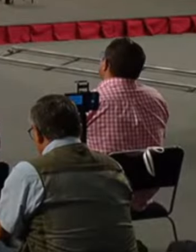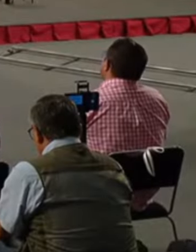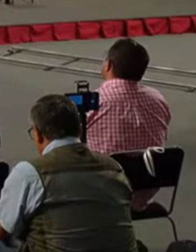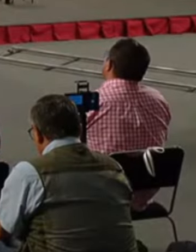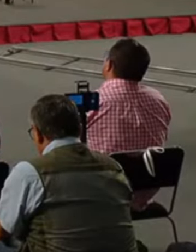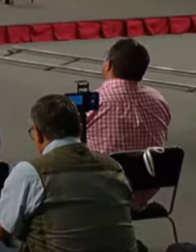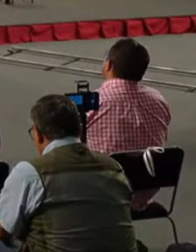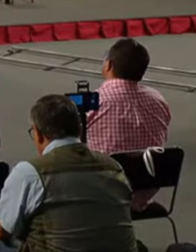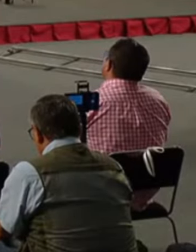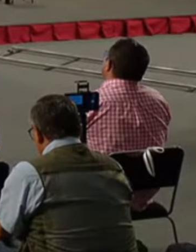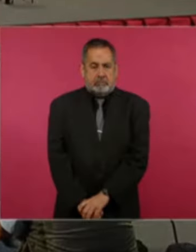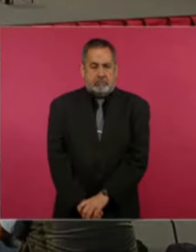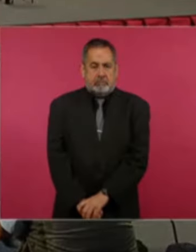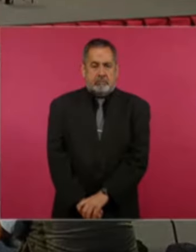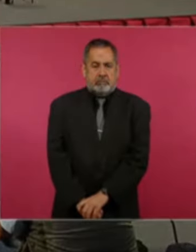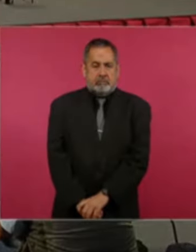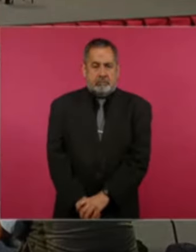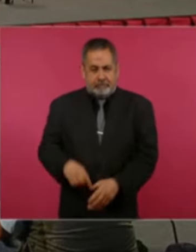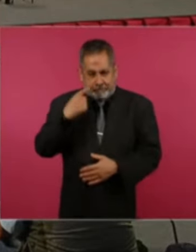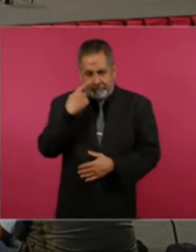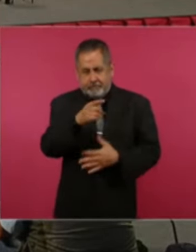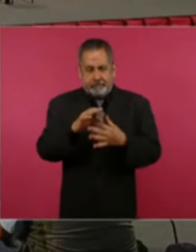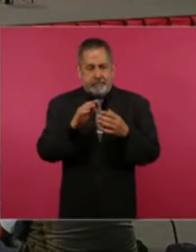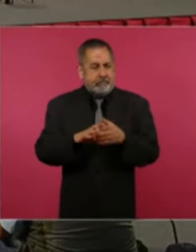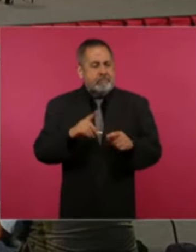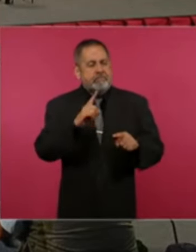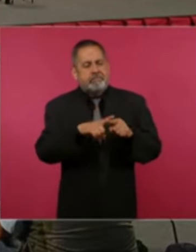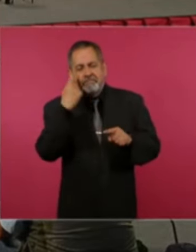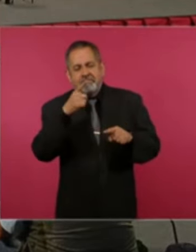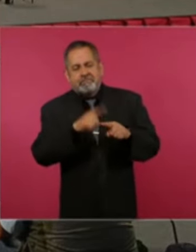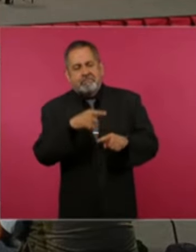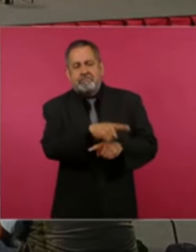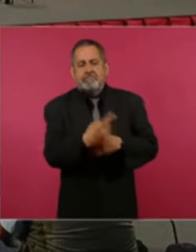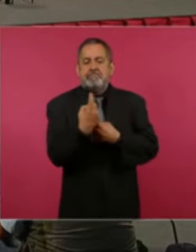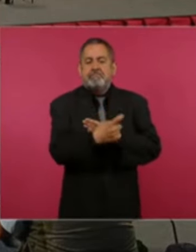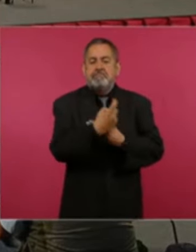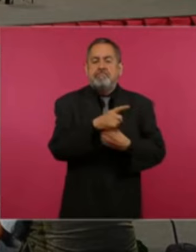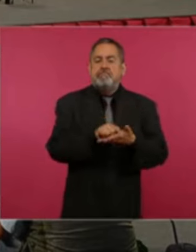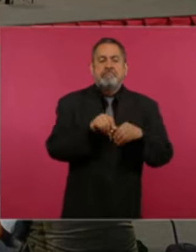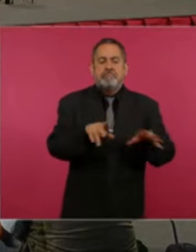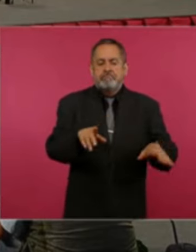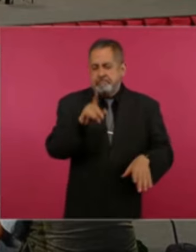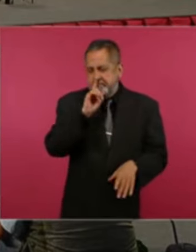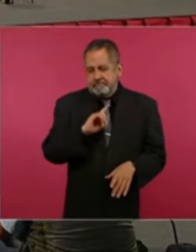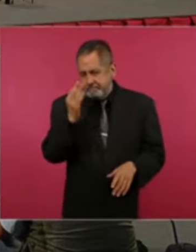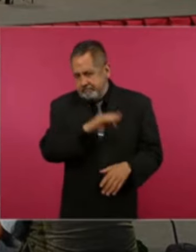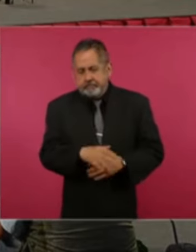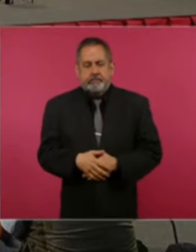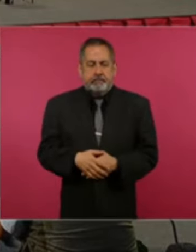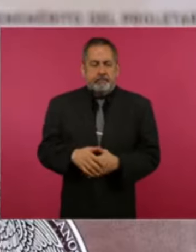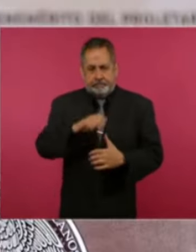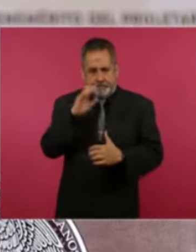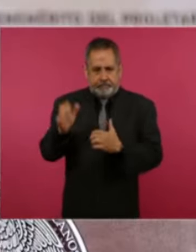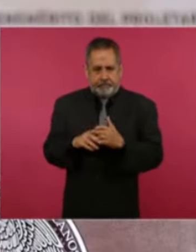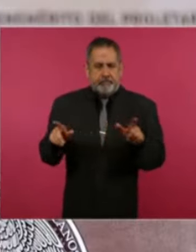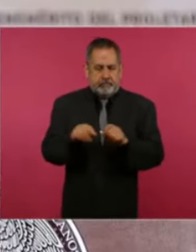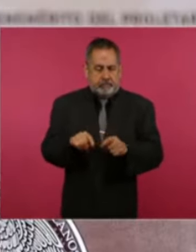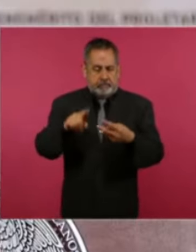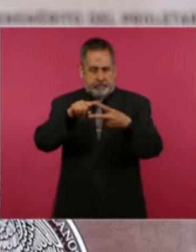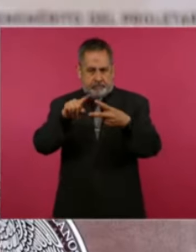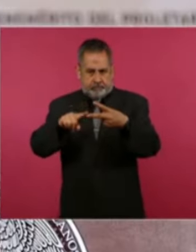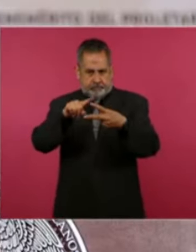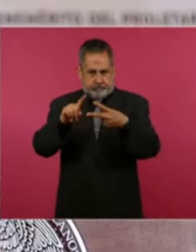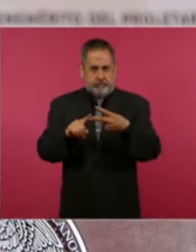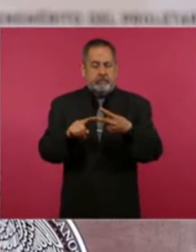que veamos. Esta es un pedacito de quiénes quieren los bots. Y vamos a terminar esta sección con 2 temas